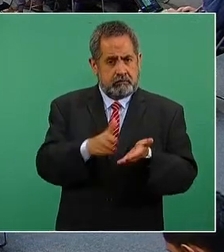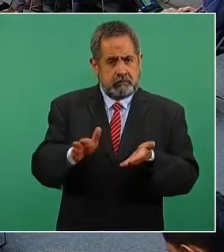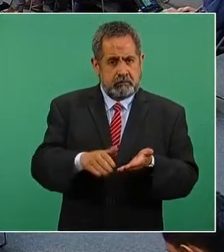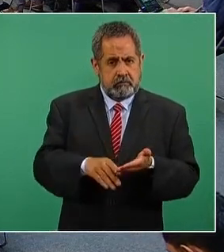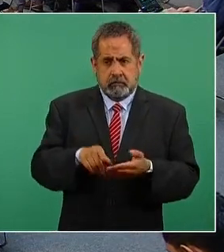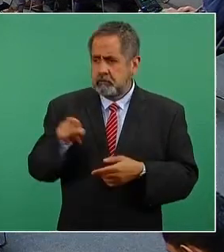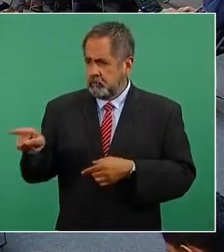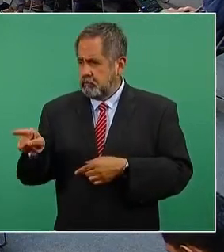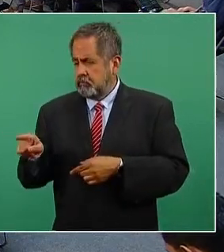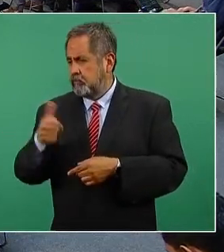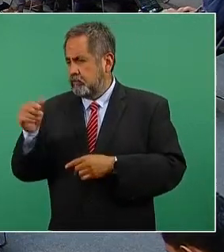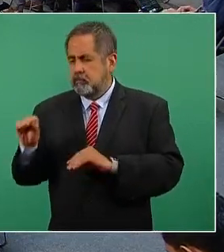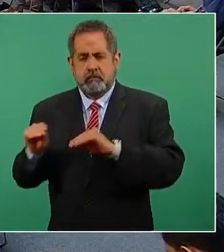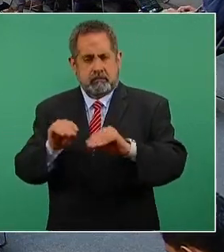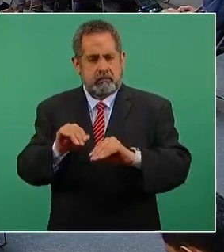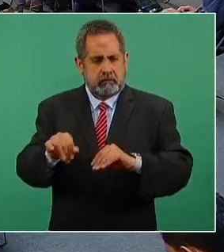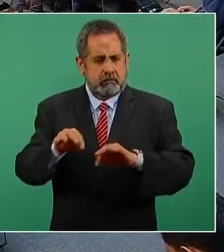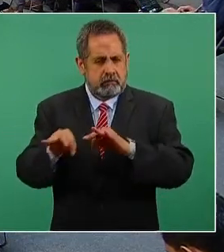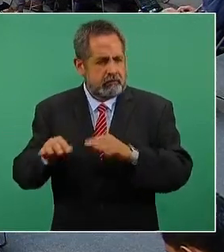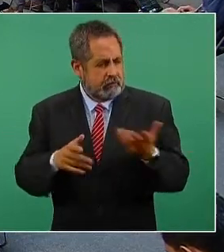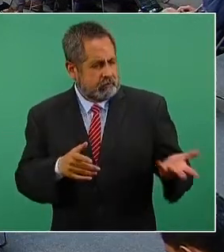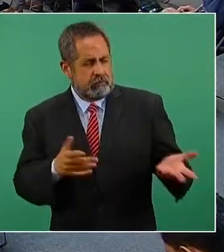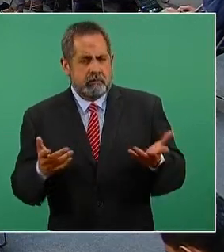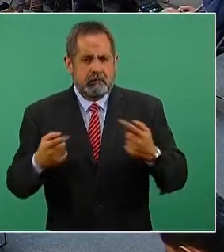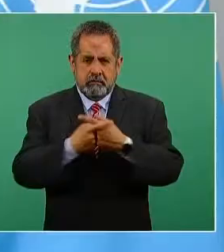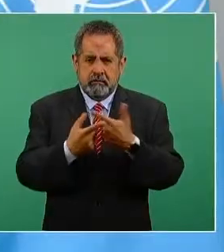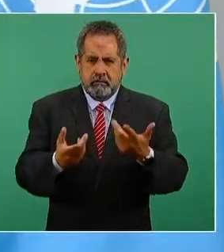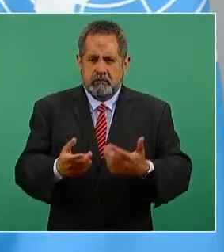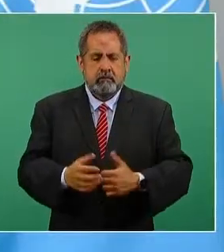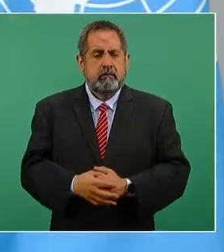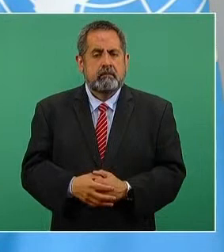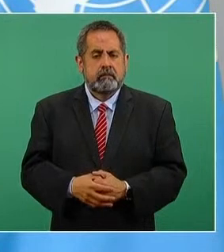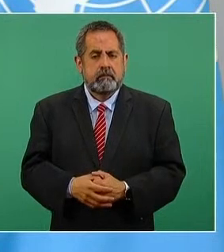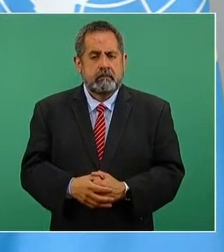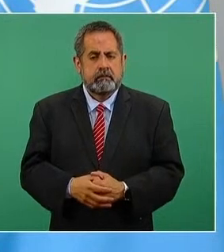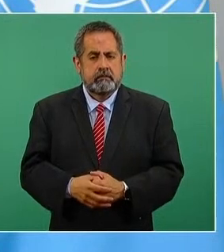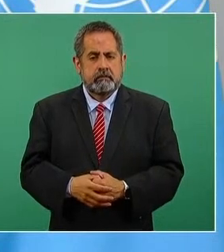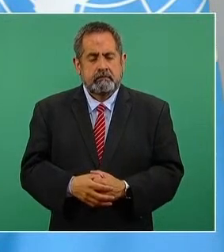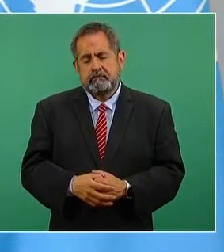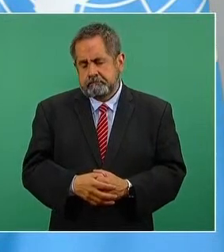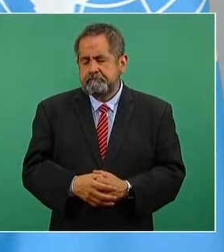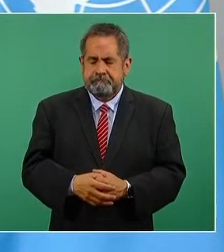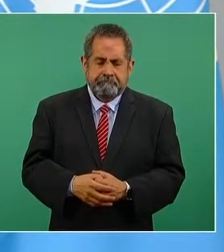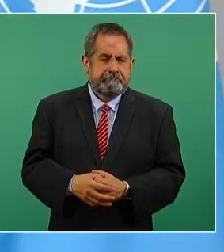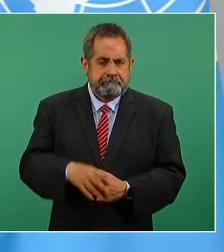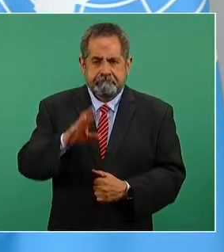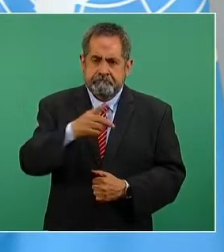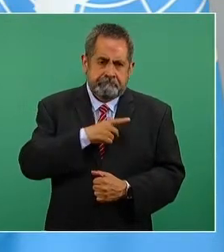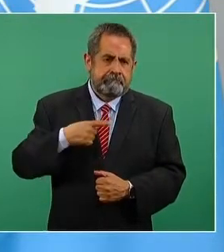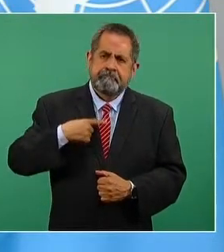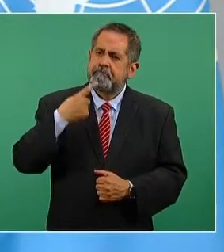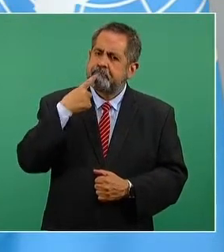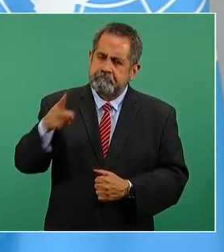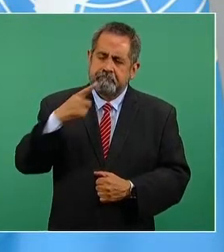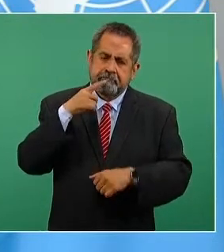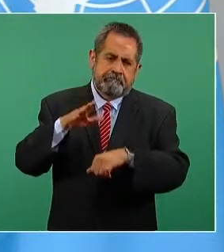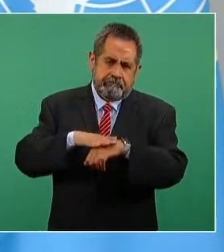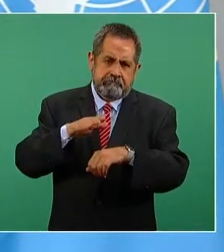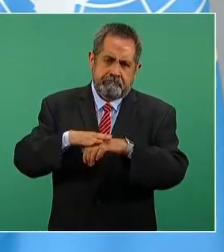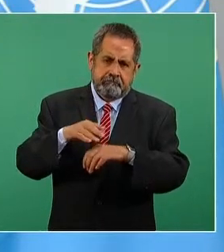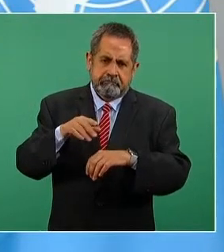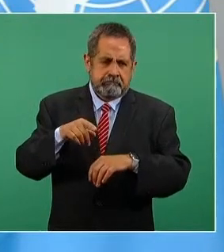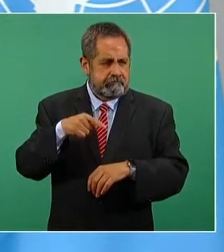te incluyen. Sí, pues hay que seguir denunciando todas